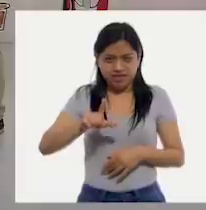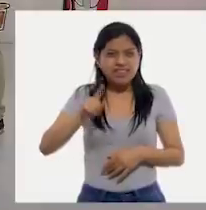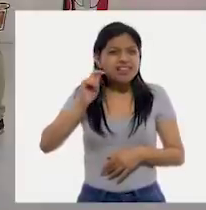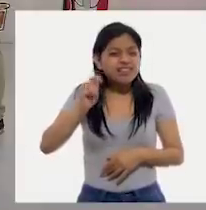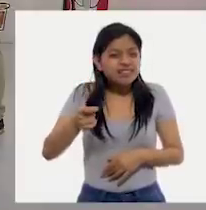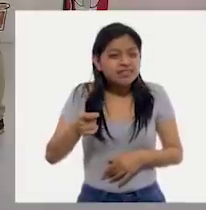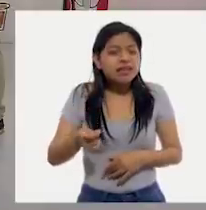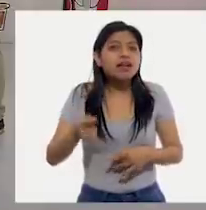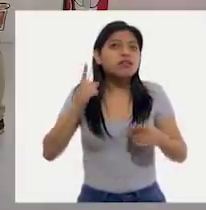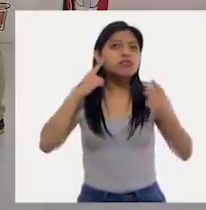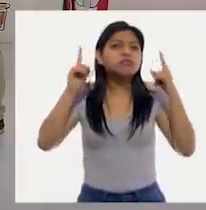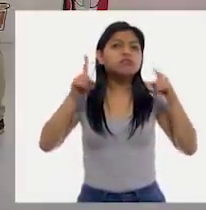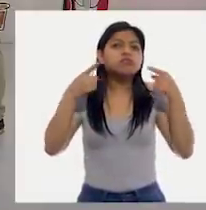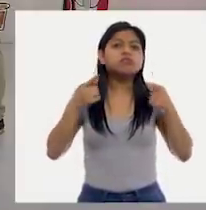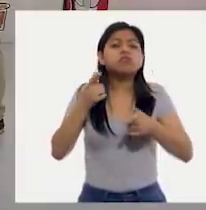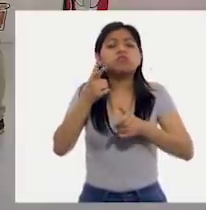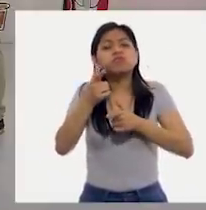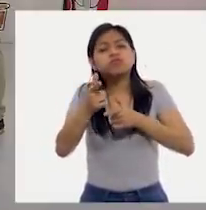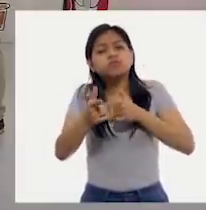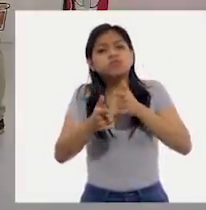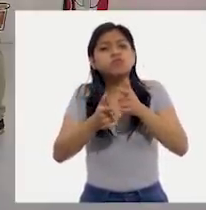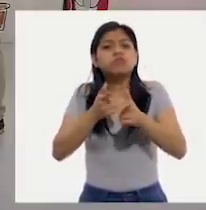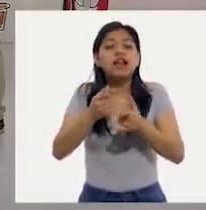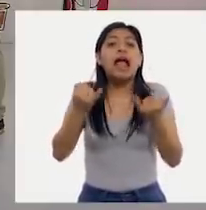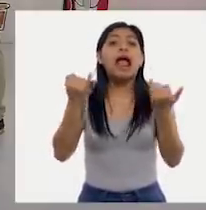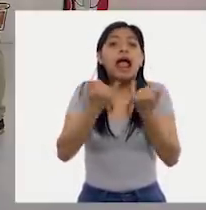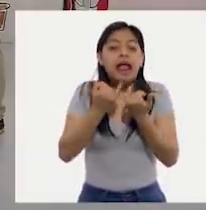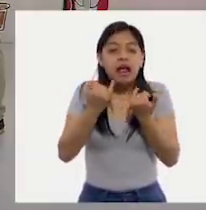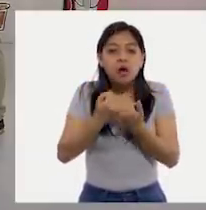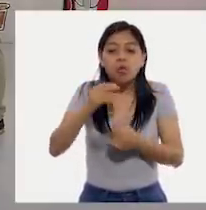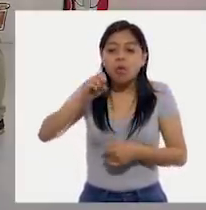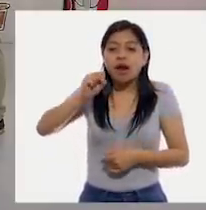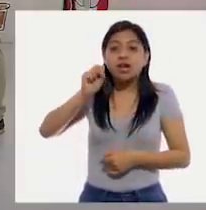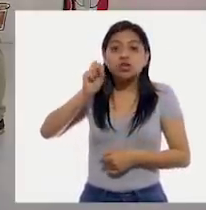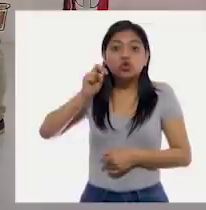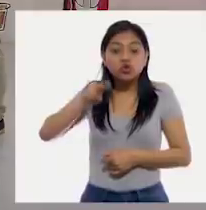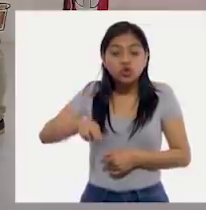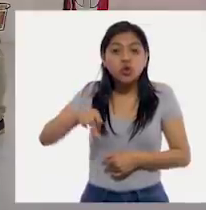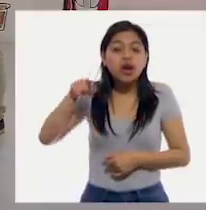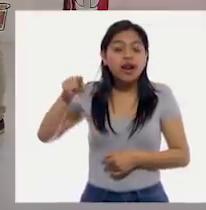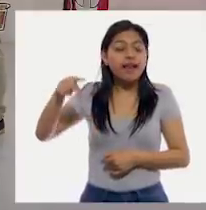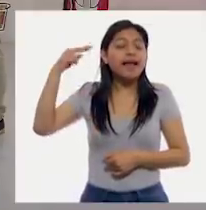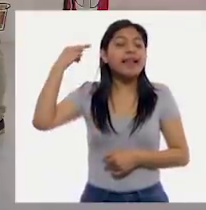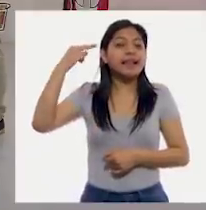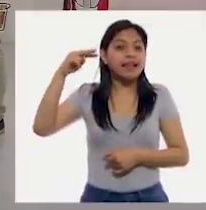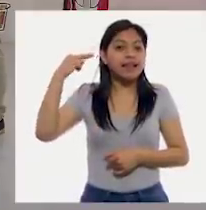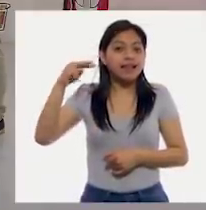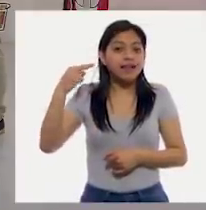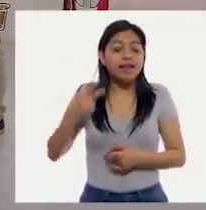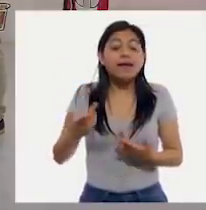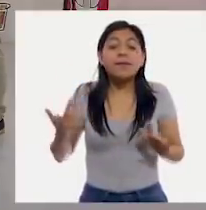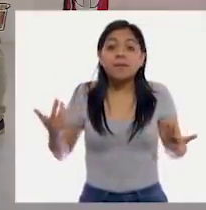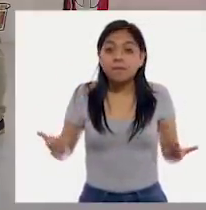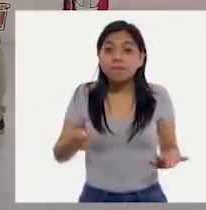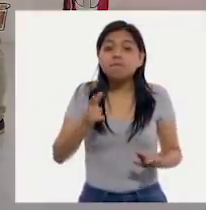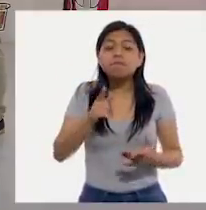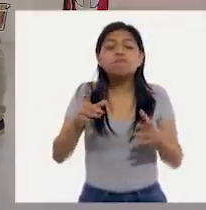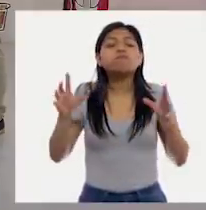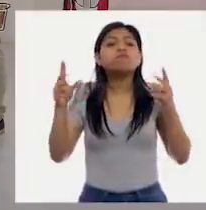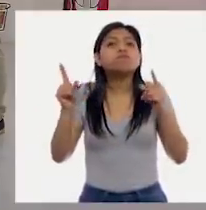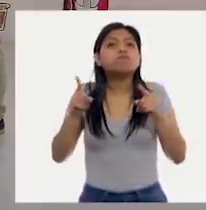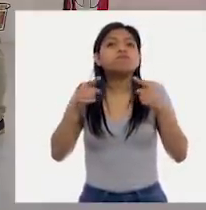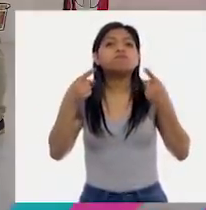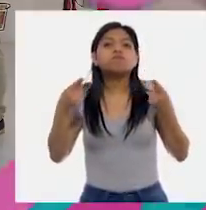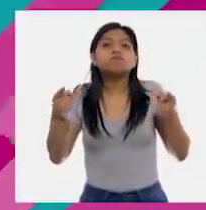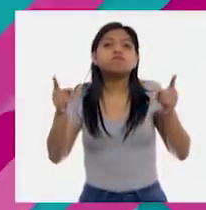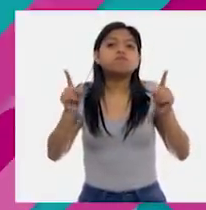y podríamos improvisar con un son jarocho que se llama la indita, que suenan parecidos, que son prácticamente el mismo, uno más lento